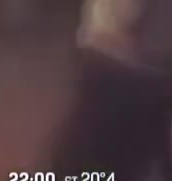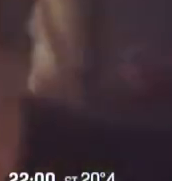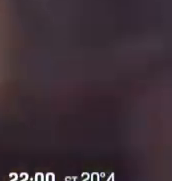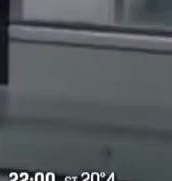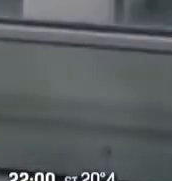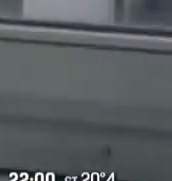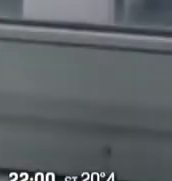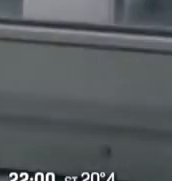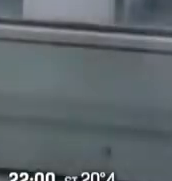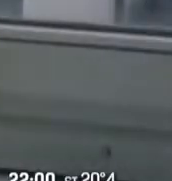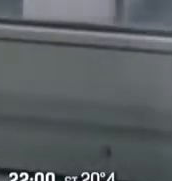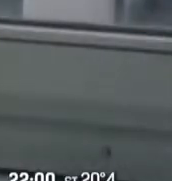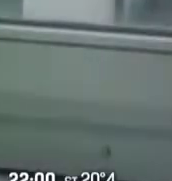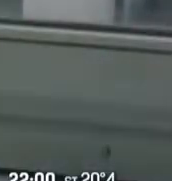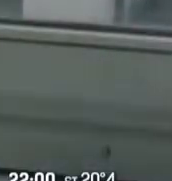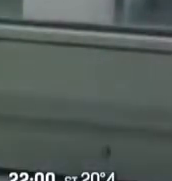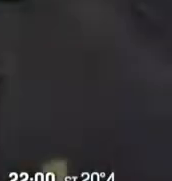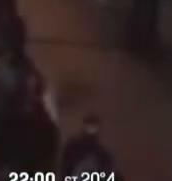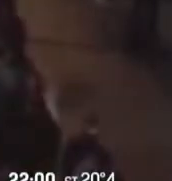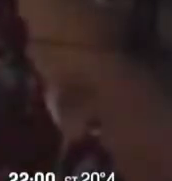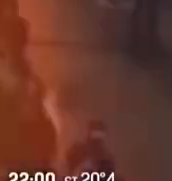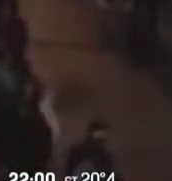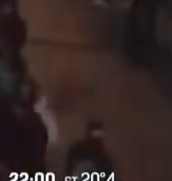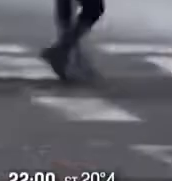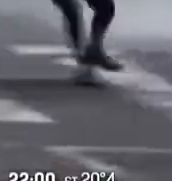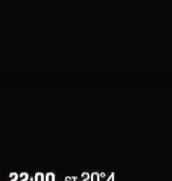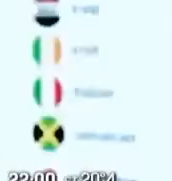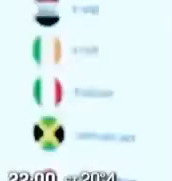puedo dirigir manifestaciones a lo largo y ancho del país.